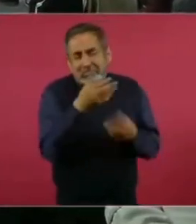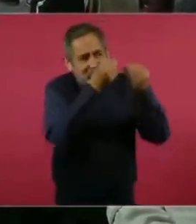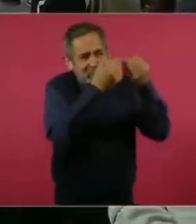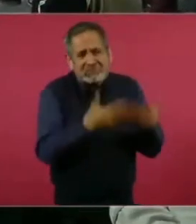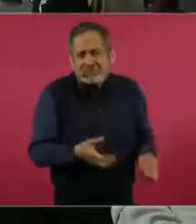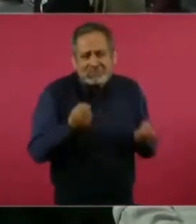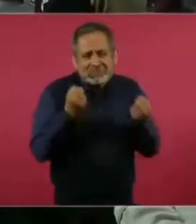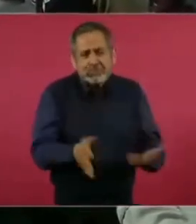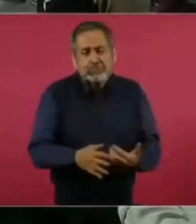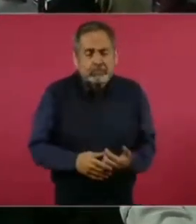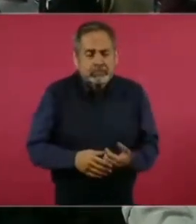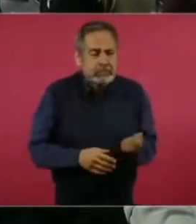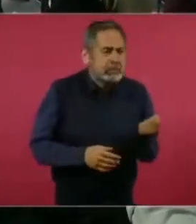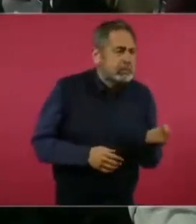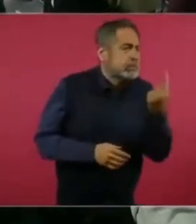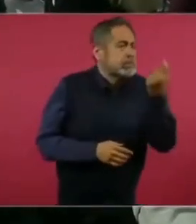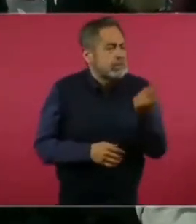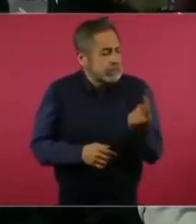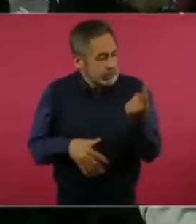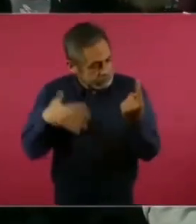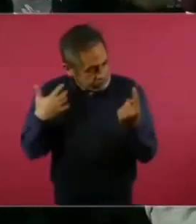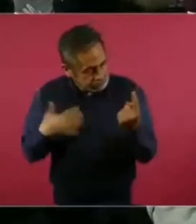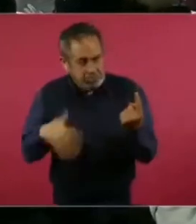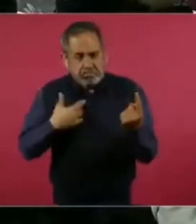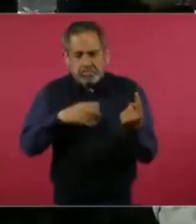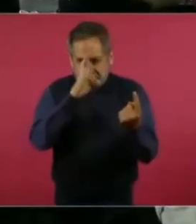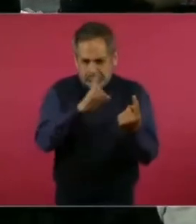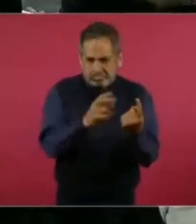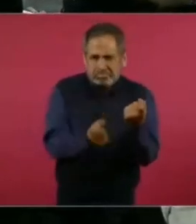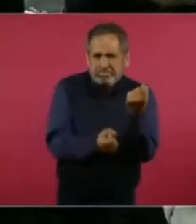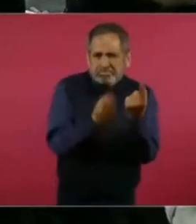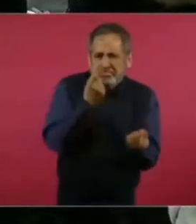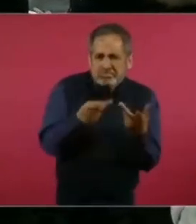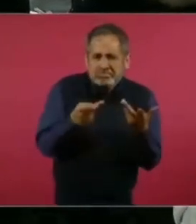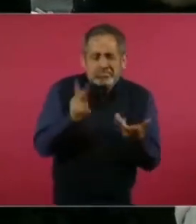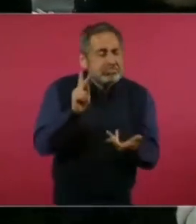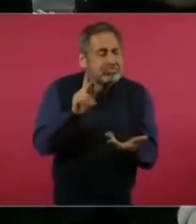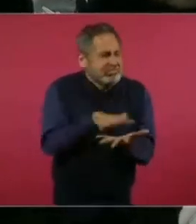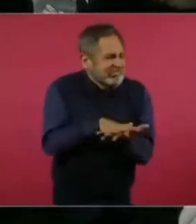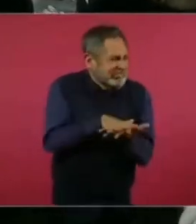Desde luego que hay honrosas excepciones, pero está plagado de corrupción,